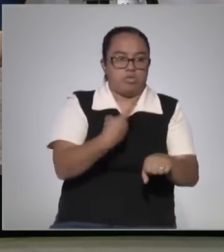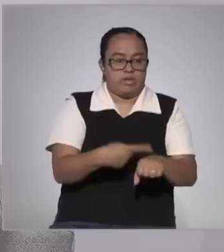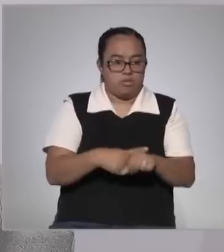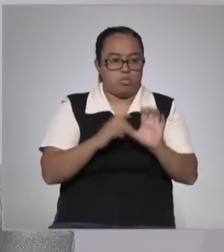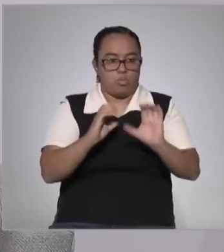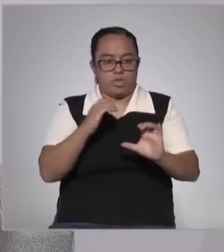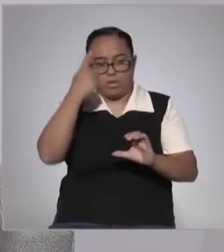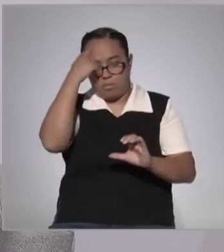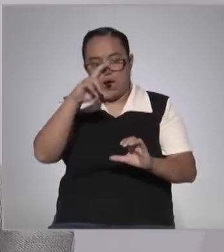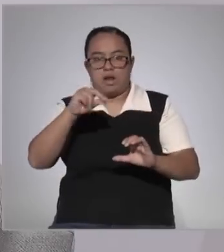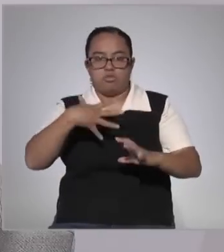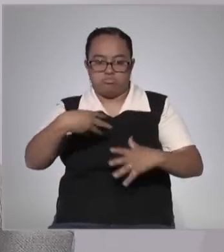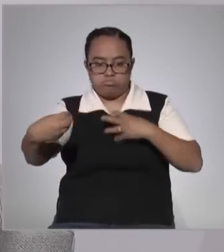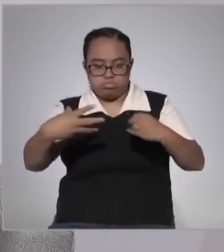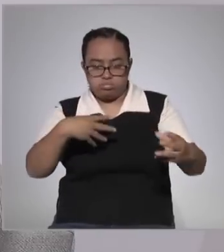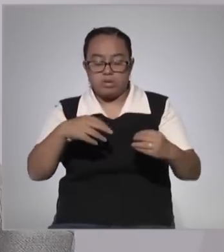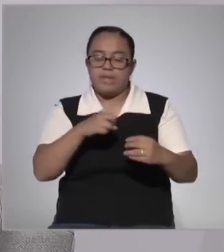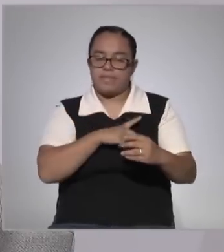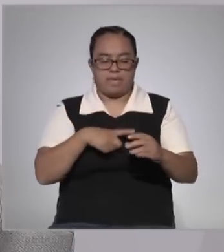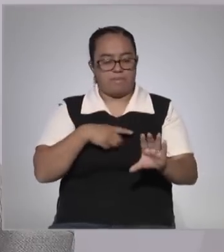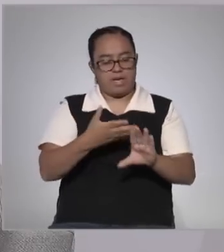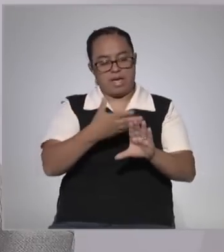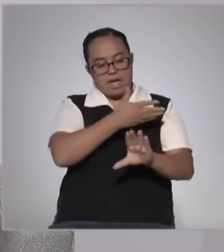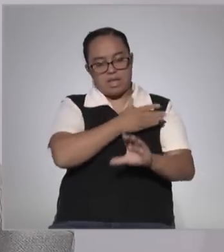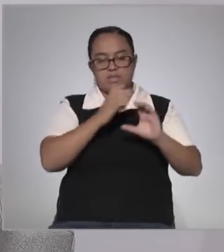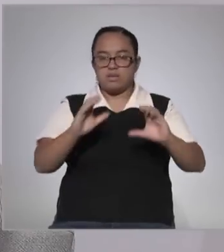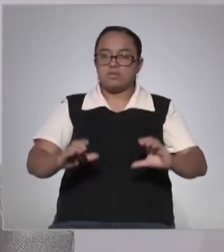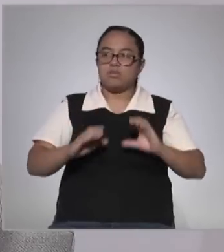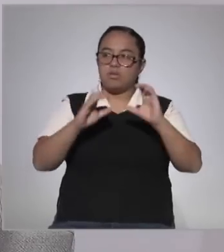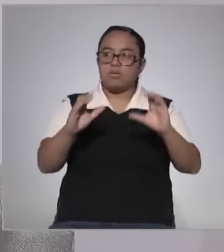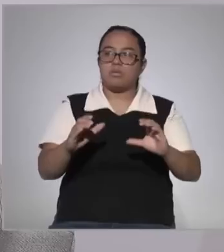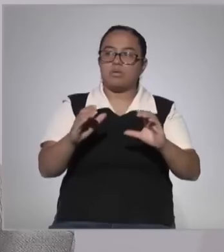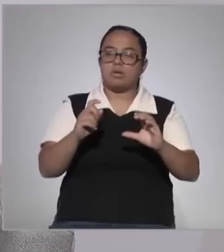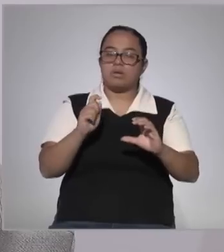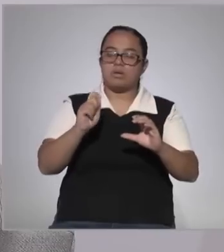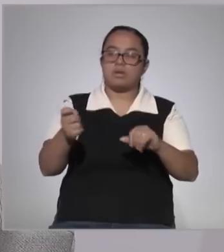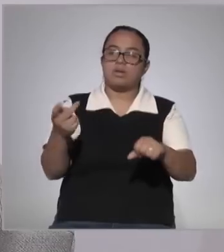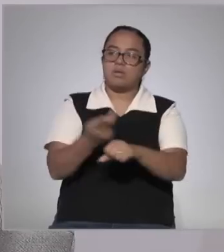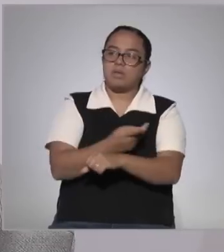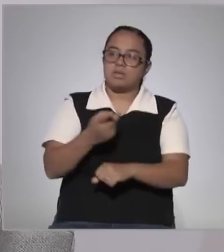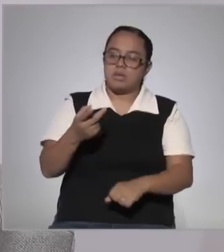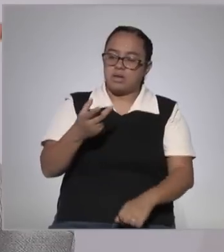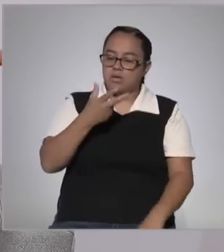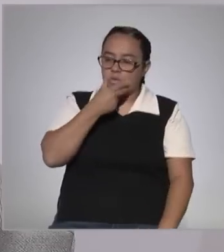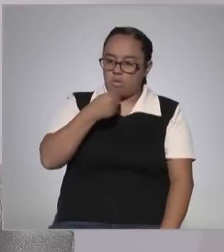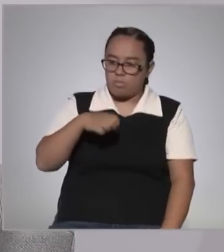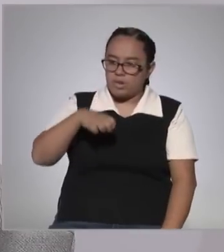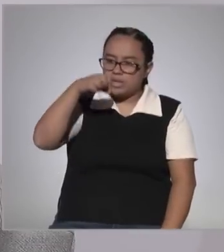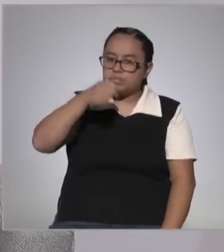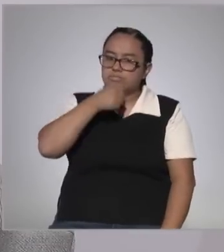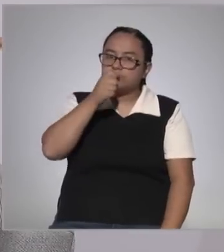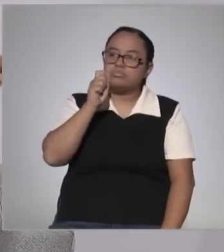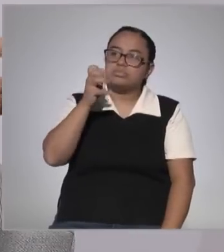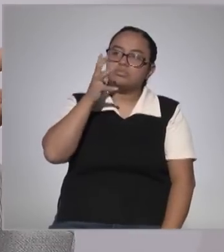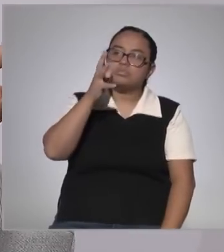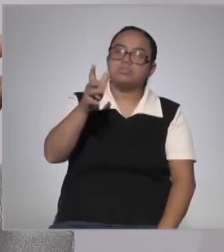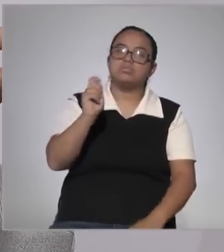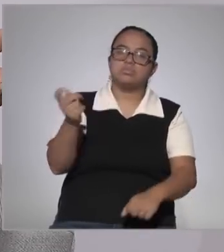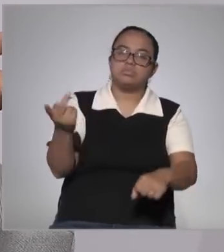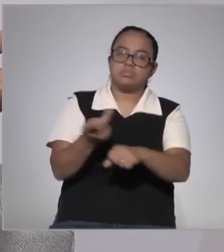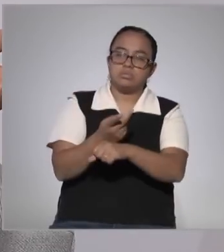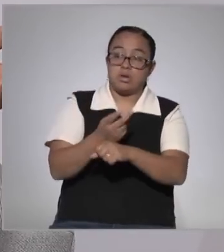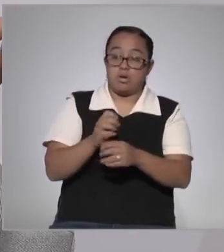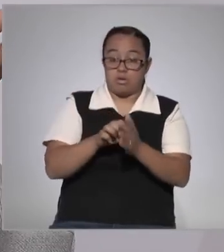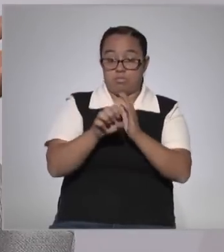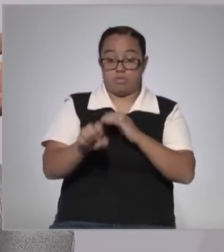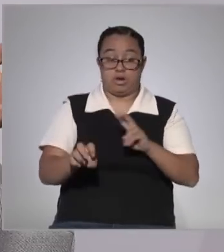para ver preventivamente qué va a pasar con las personas mayores y sobre todo en el ámbito político de